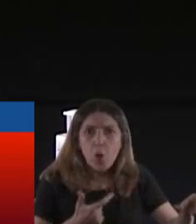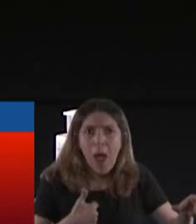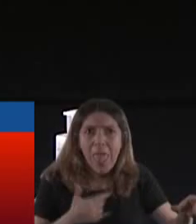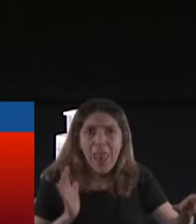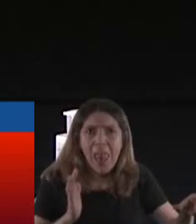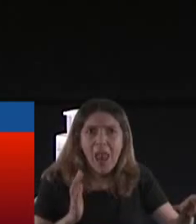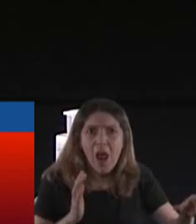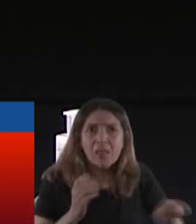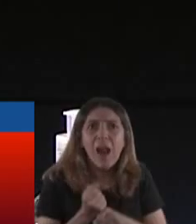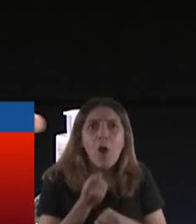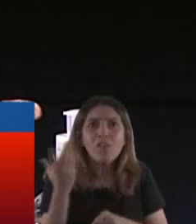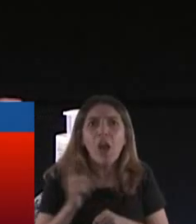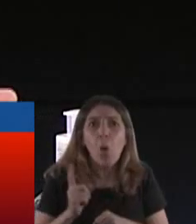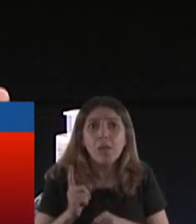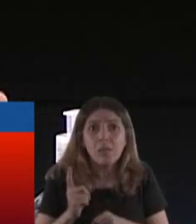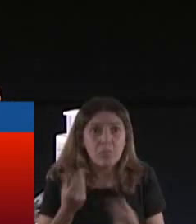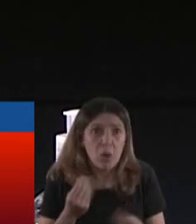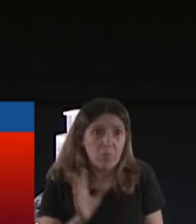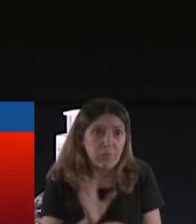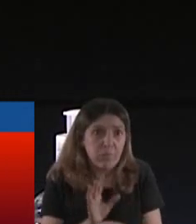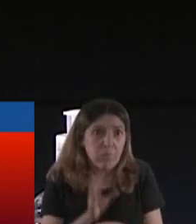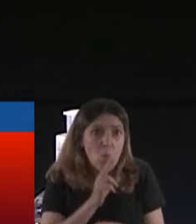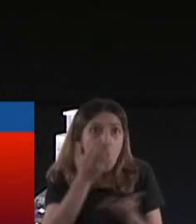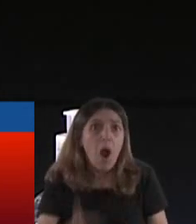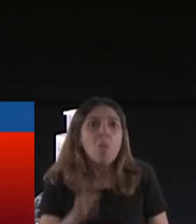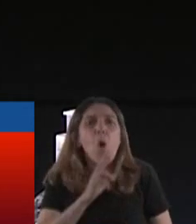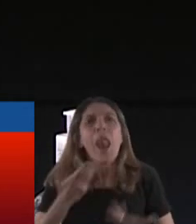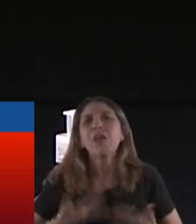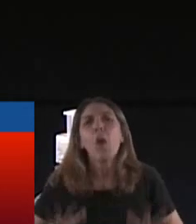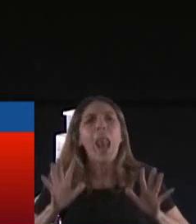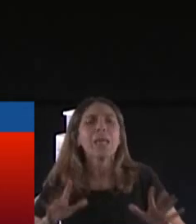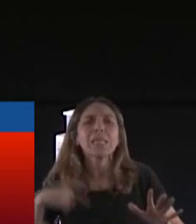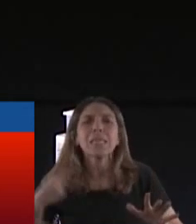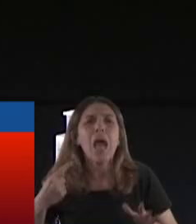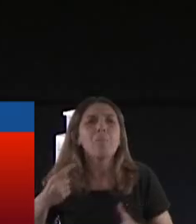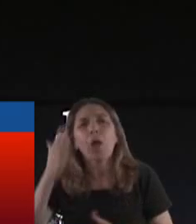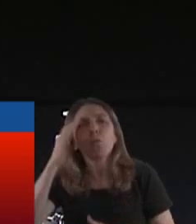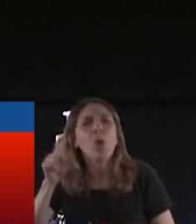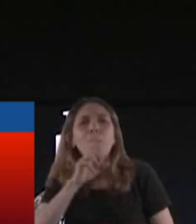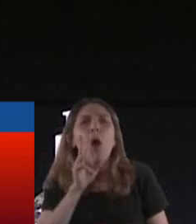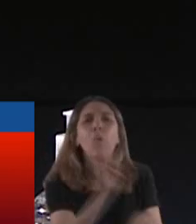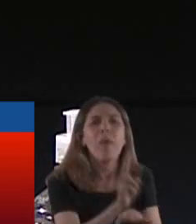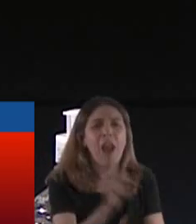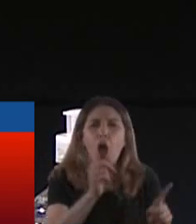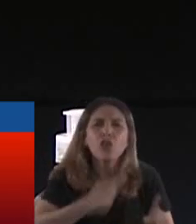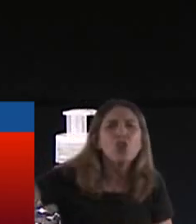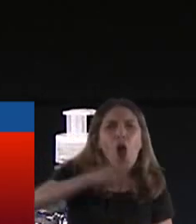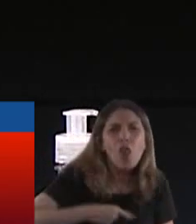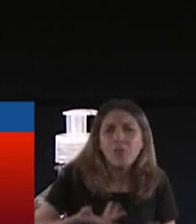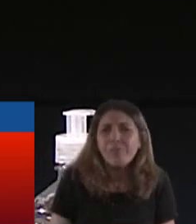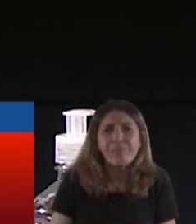¿Y eso por qué? Es porque es mujer, porque la mujer nació para cuidar. ¡No! Todos nacimos para